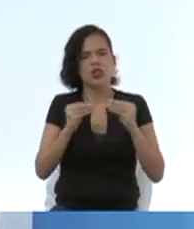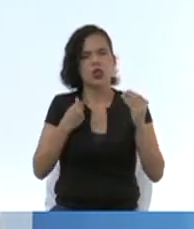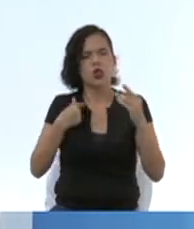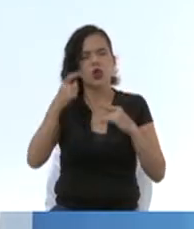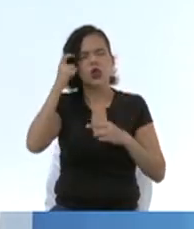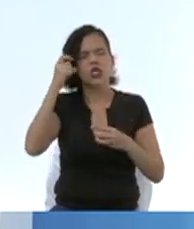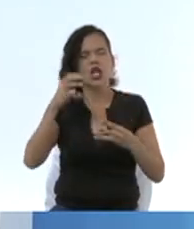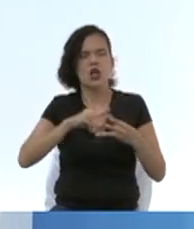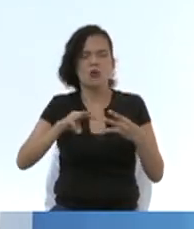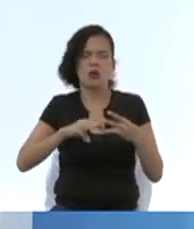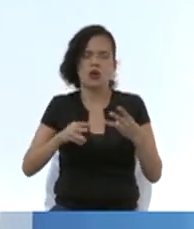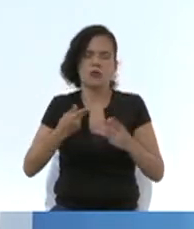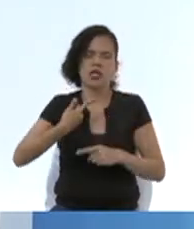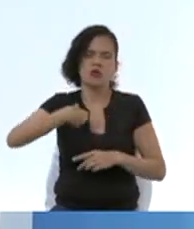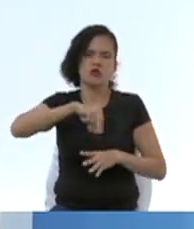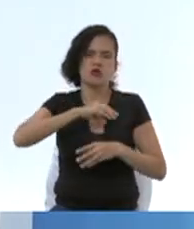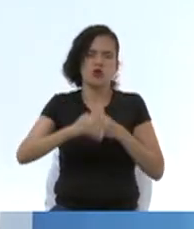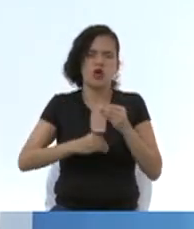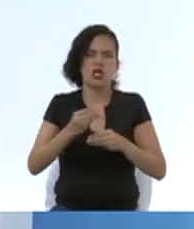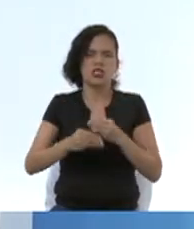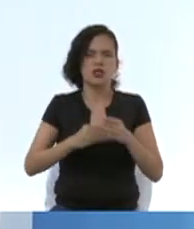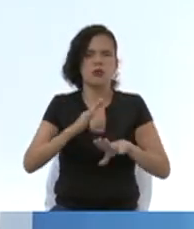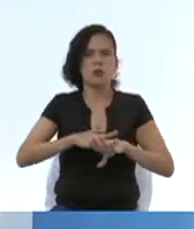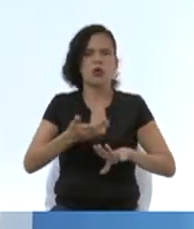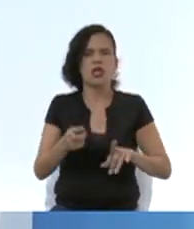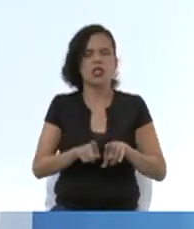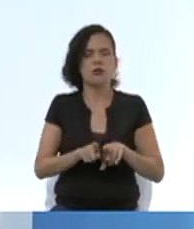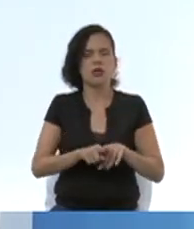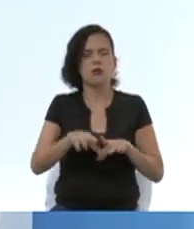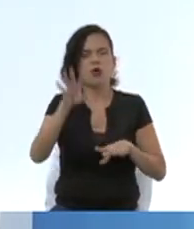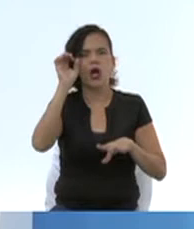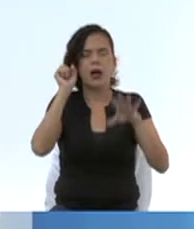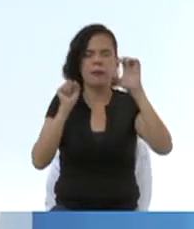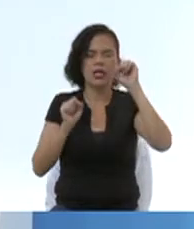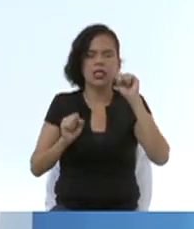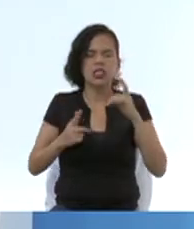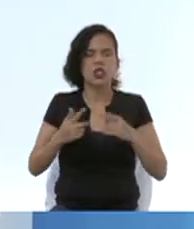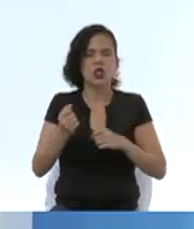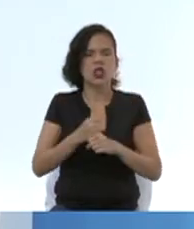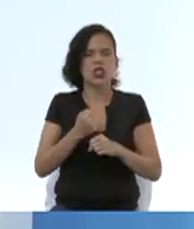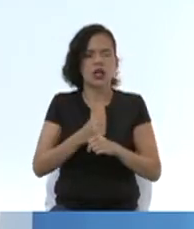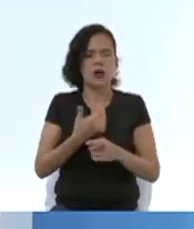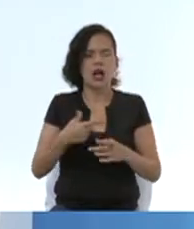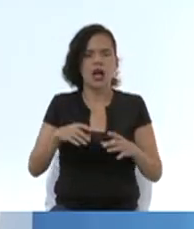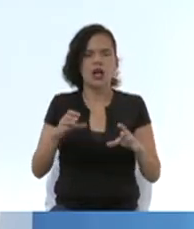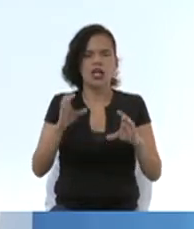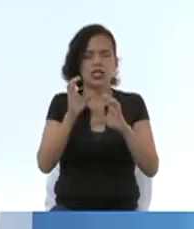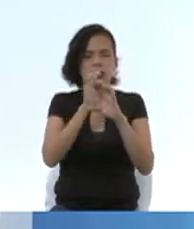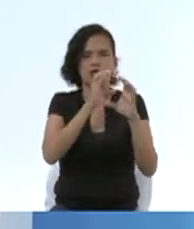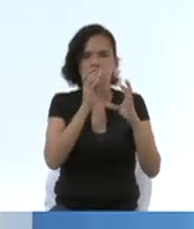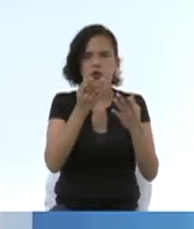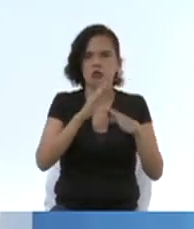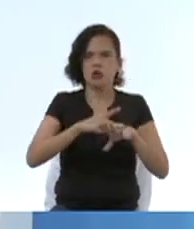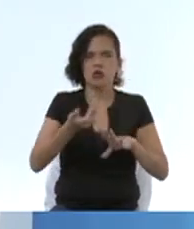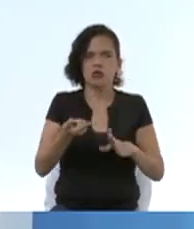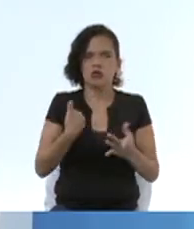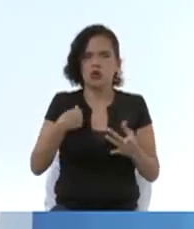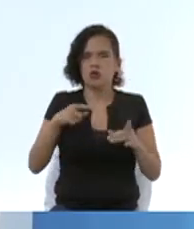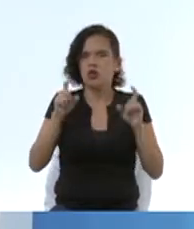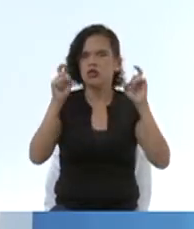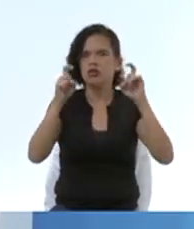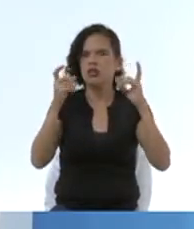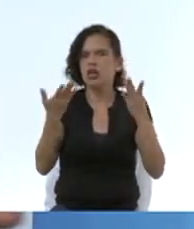en los programas que nosotros hacemos, porque también hemos aprendido trabajar en televisión, porque nosotros fuimos